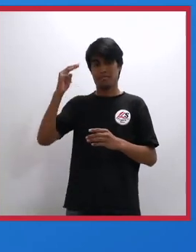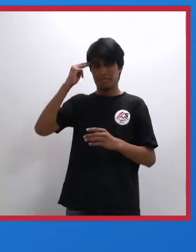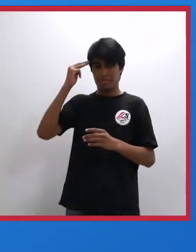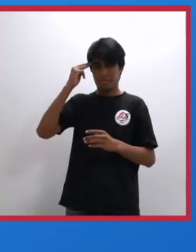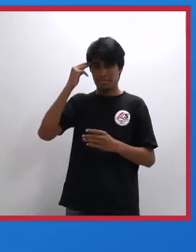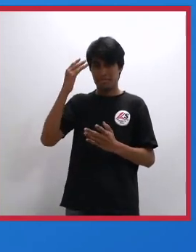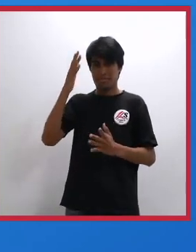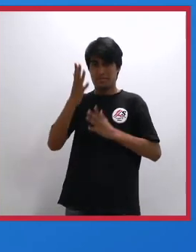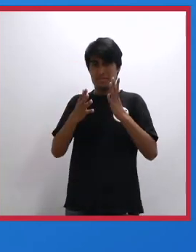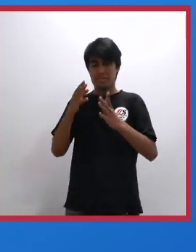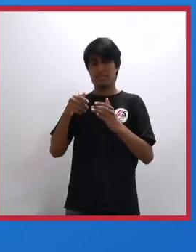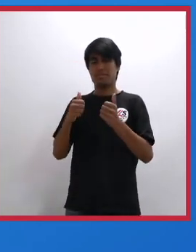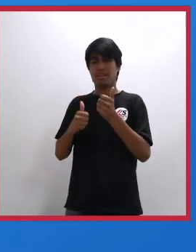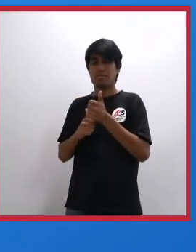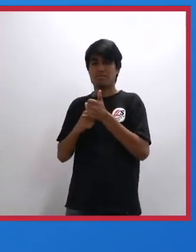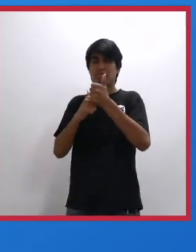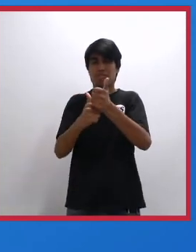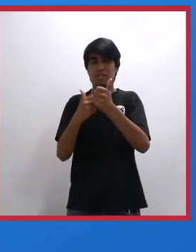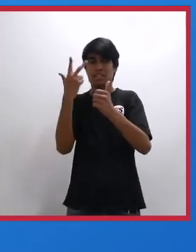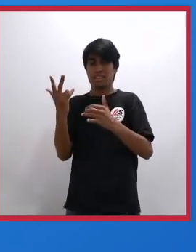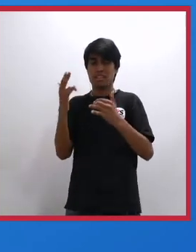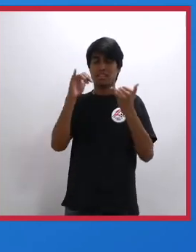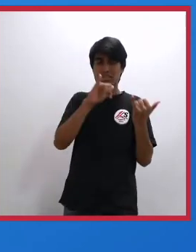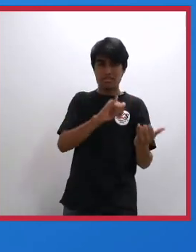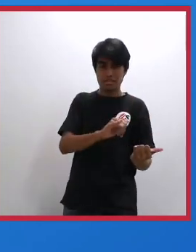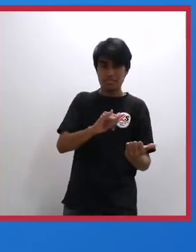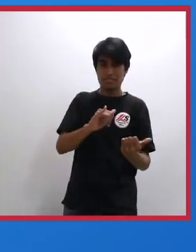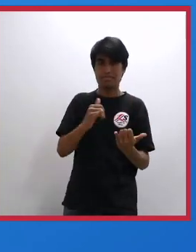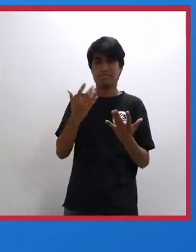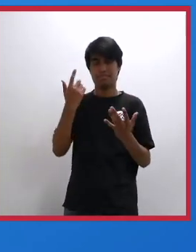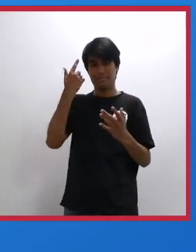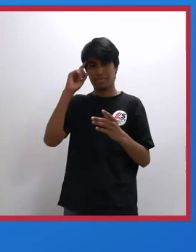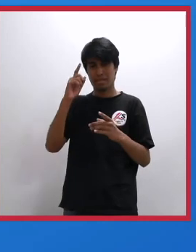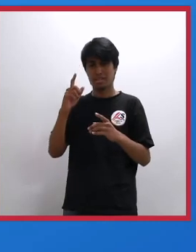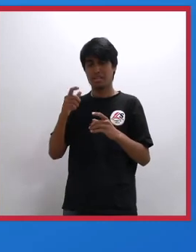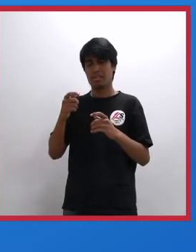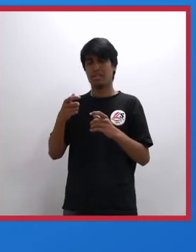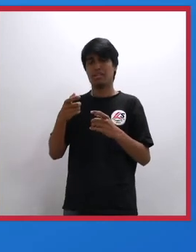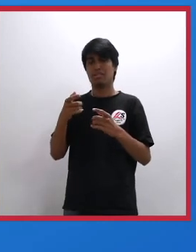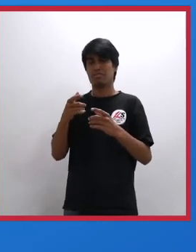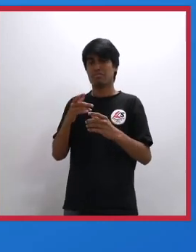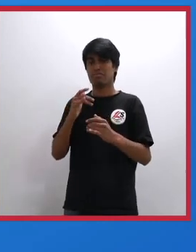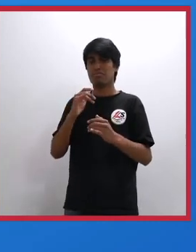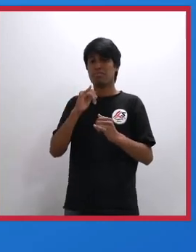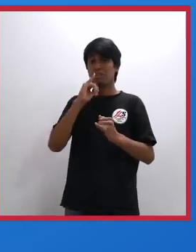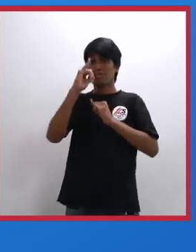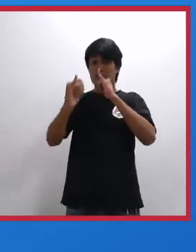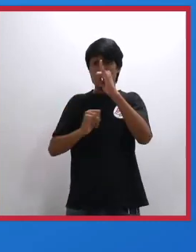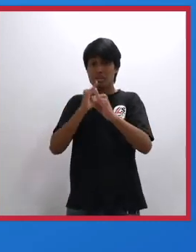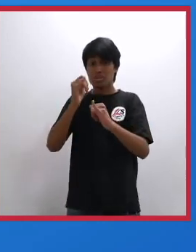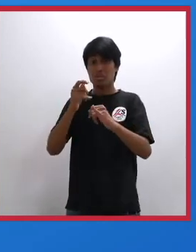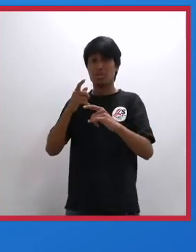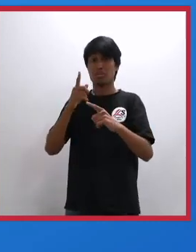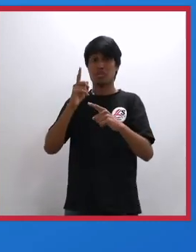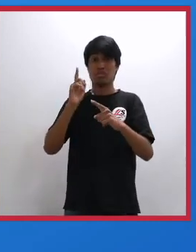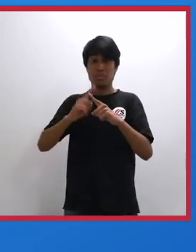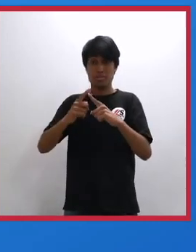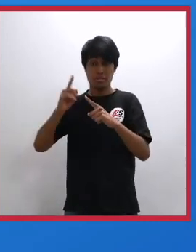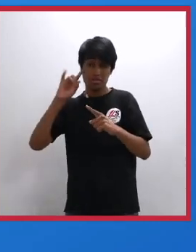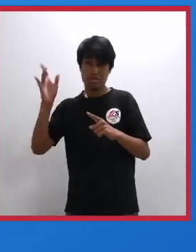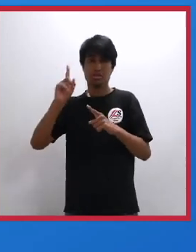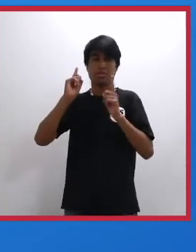acompañó estos 3 días para que esta charla pueda llegar realmente a más cantidad de